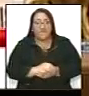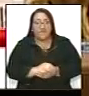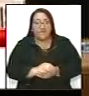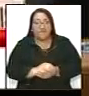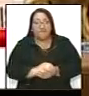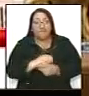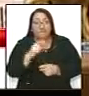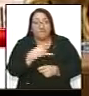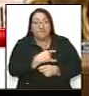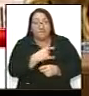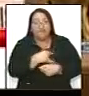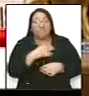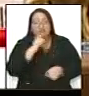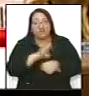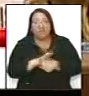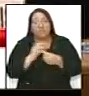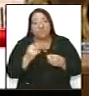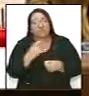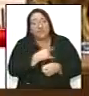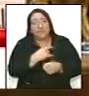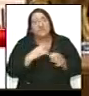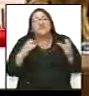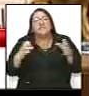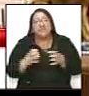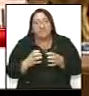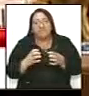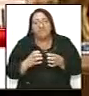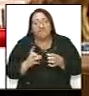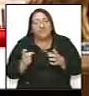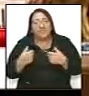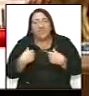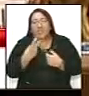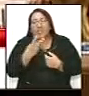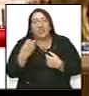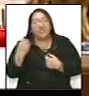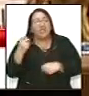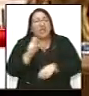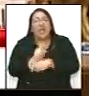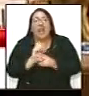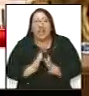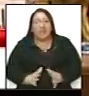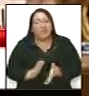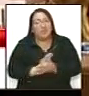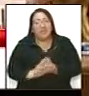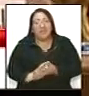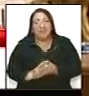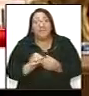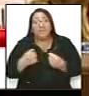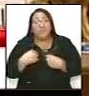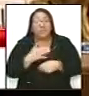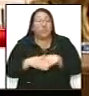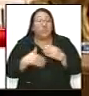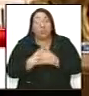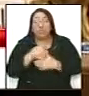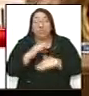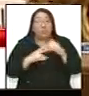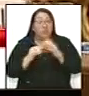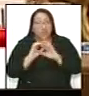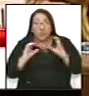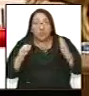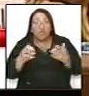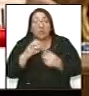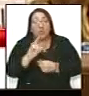esta universidad ha cumplido, porque es una universidad pequeña, no tenía ni 200 alumnos. Y como tenía toda la infraestructura de la